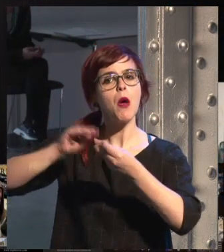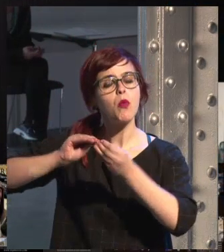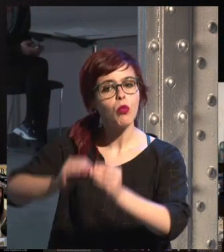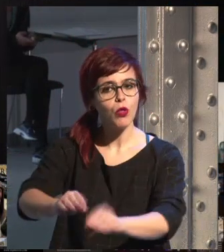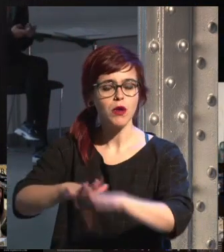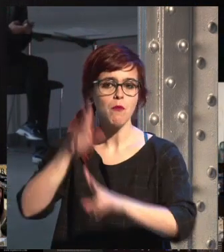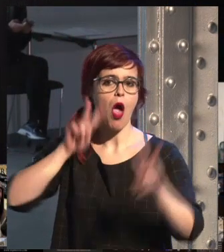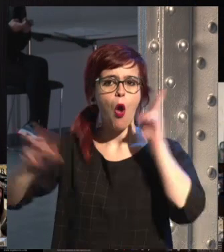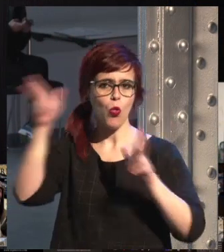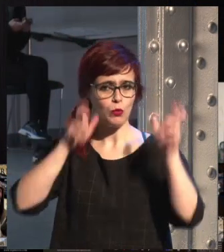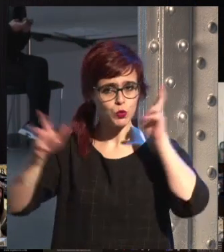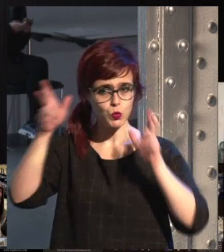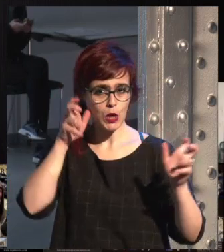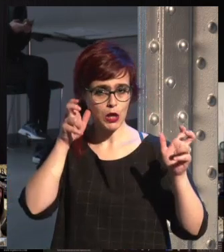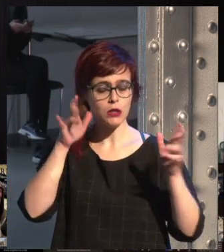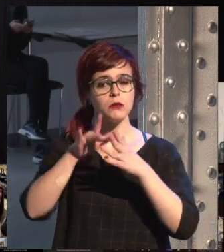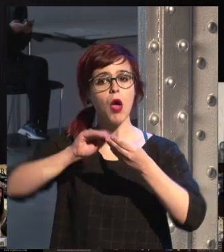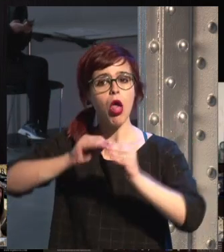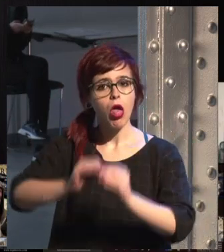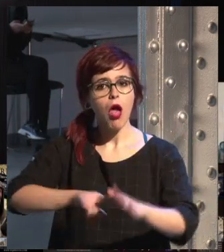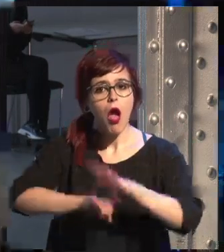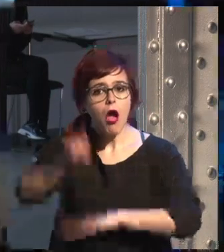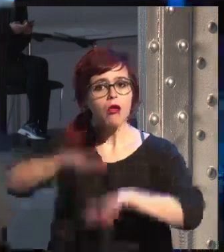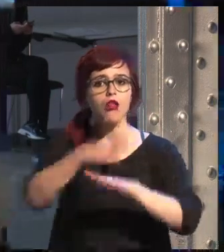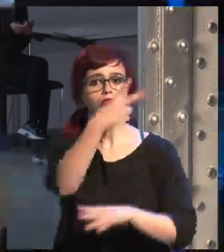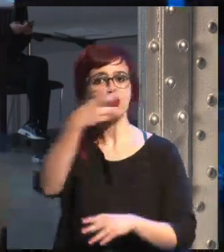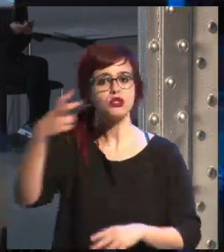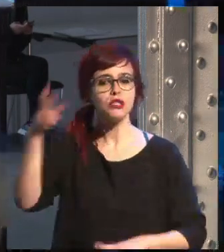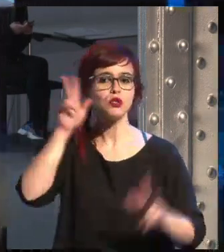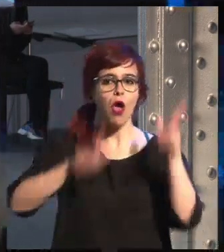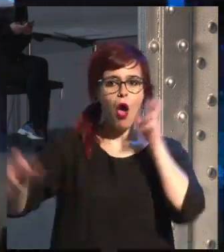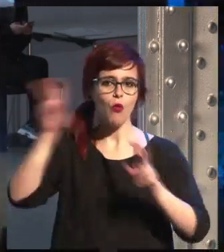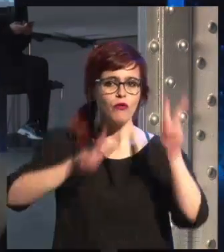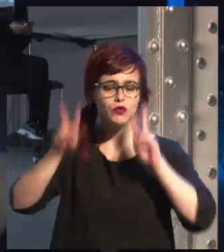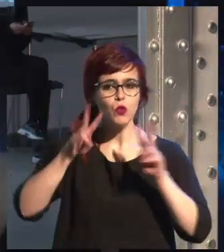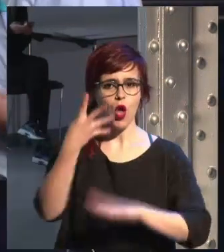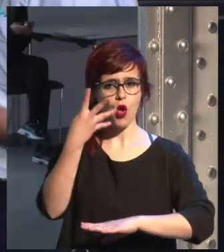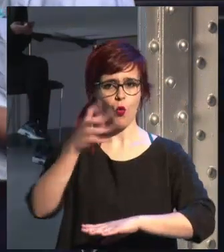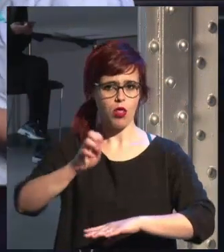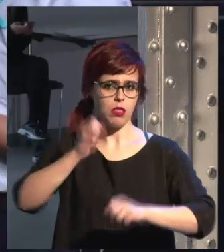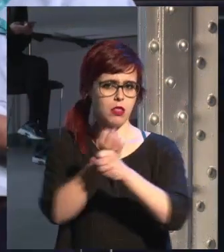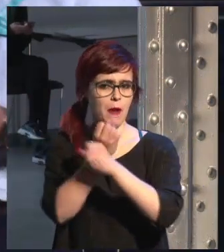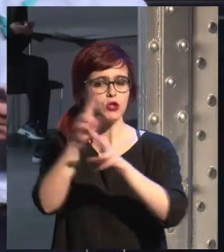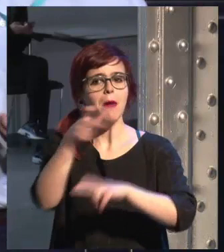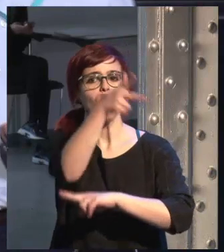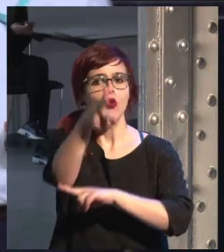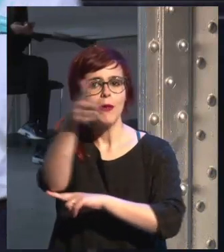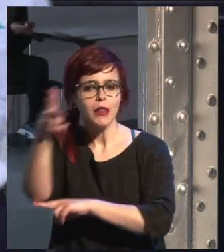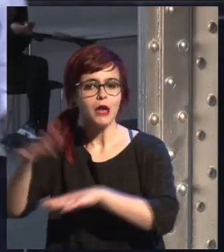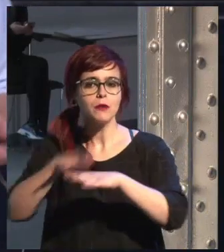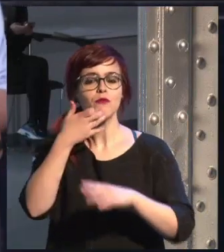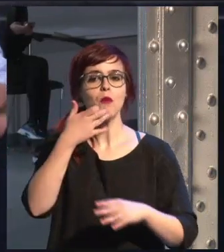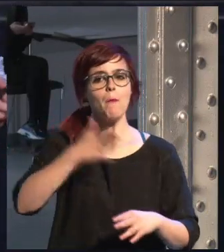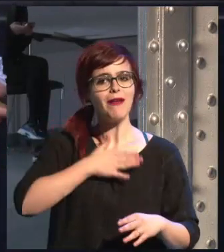producciones audiovisuales, desarrollando pues más de 200 audiovisuales y más de 40 horas de documentales sobre